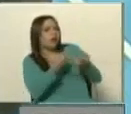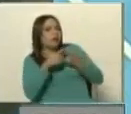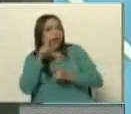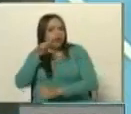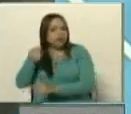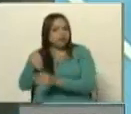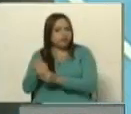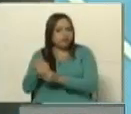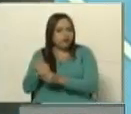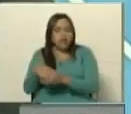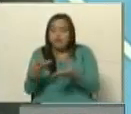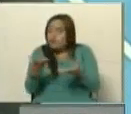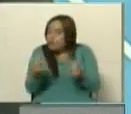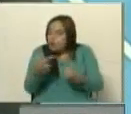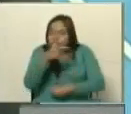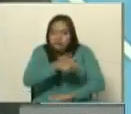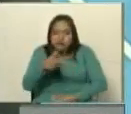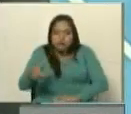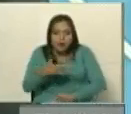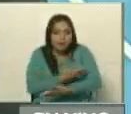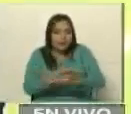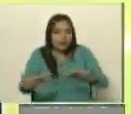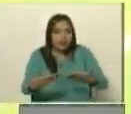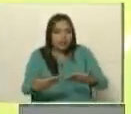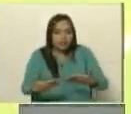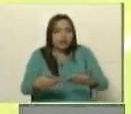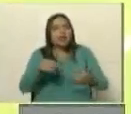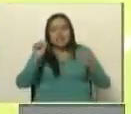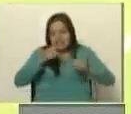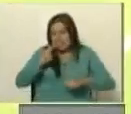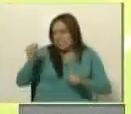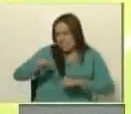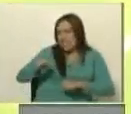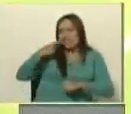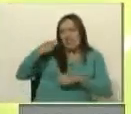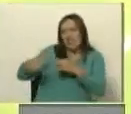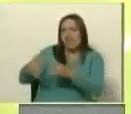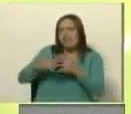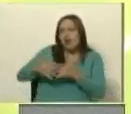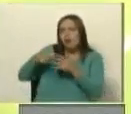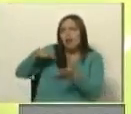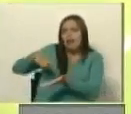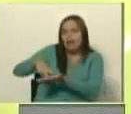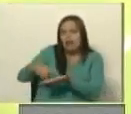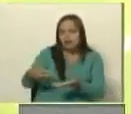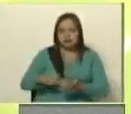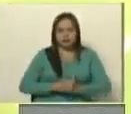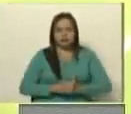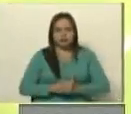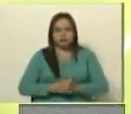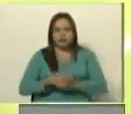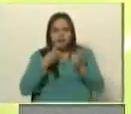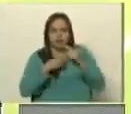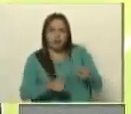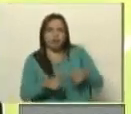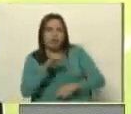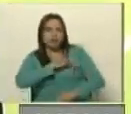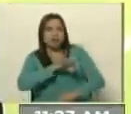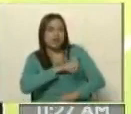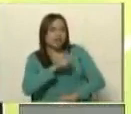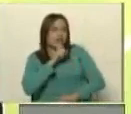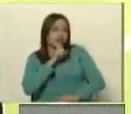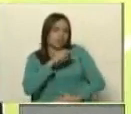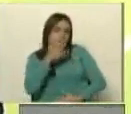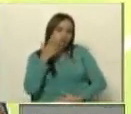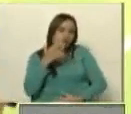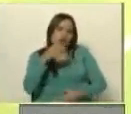que se creen esas mentiras. ¿Cómo funcionan ustedes como organización en los Estados Unidos, en una sociedad, bueno, tan complicada? Hemos visto lo que ha sido